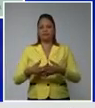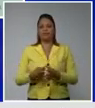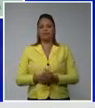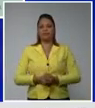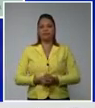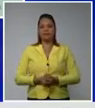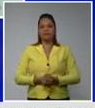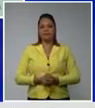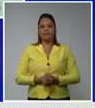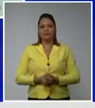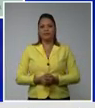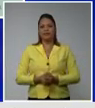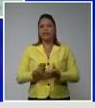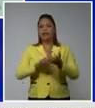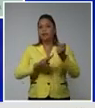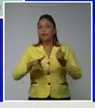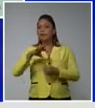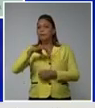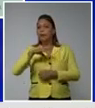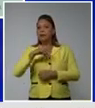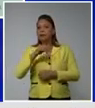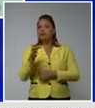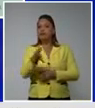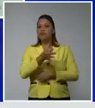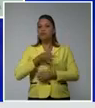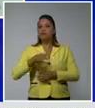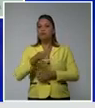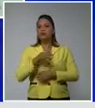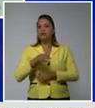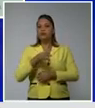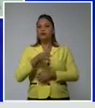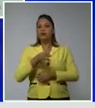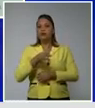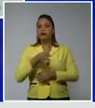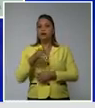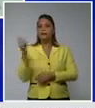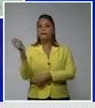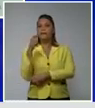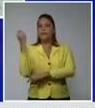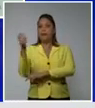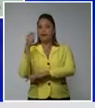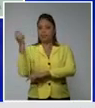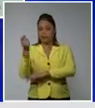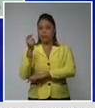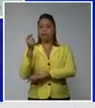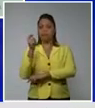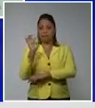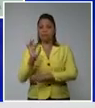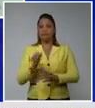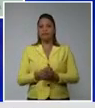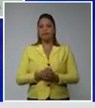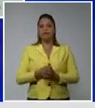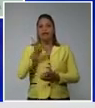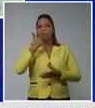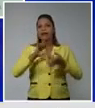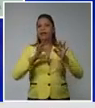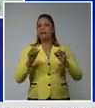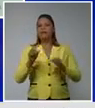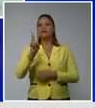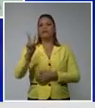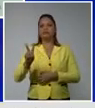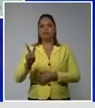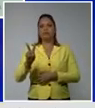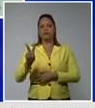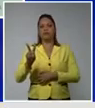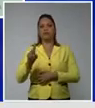El de la provincia de Pinar del Río, del municipio Mantua. En Artemisa se diagnostican 2 casos, uno